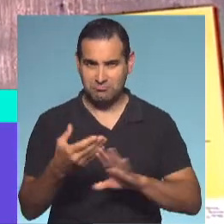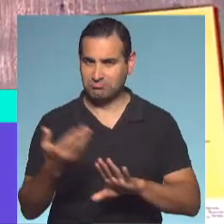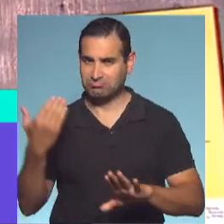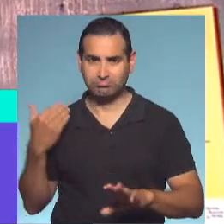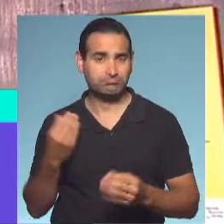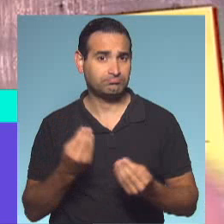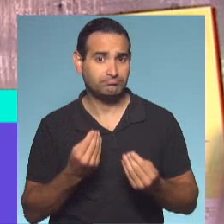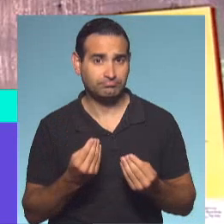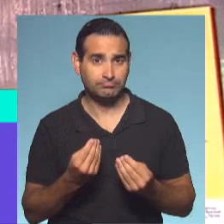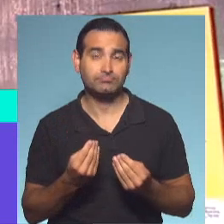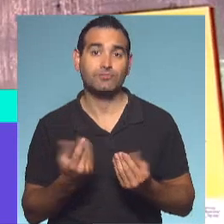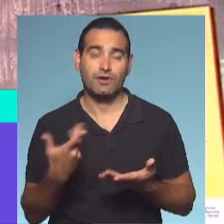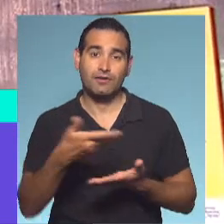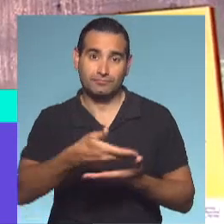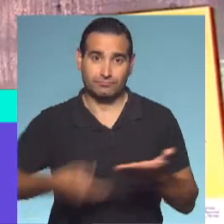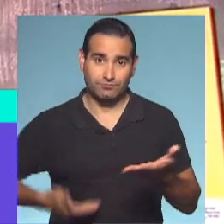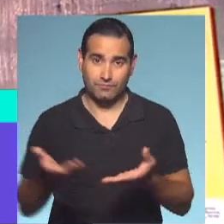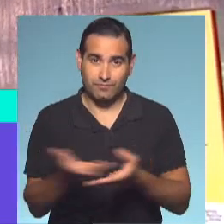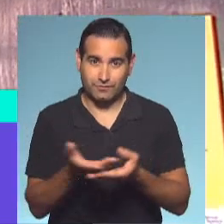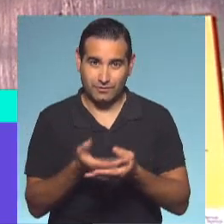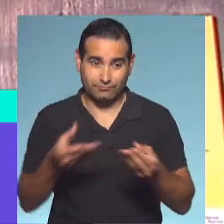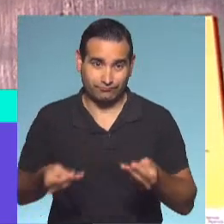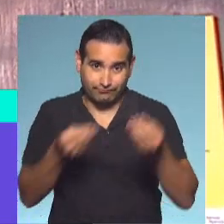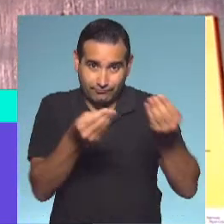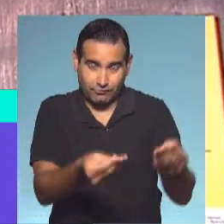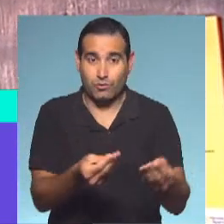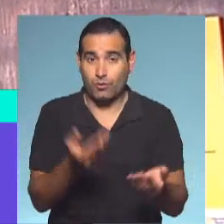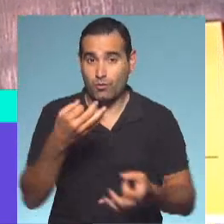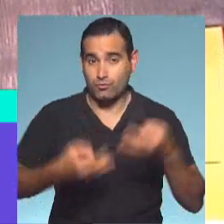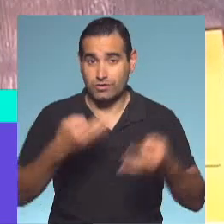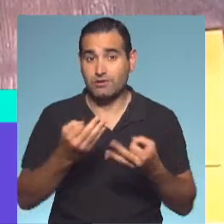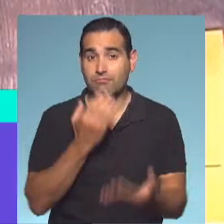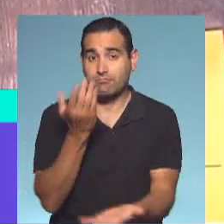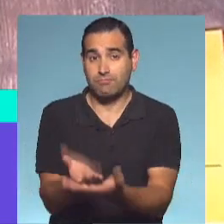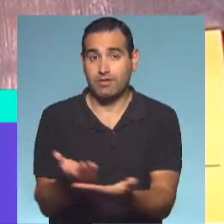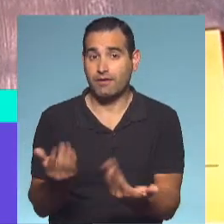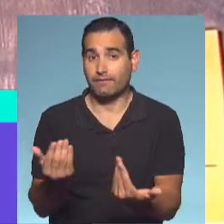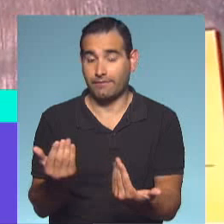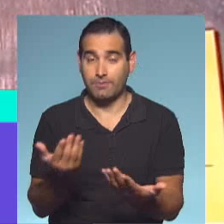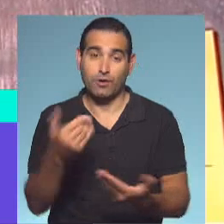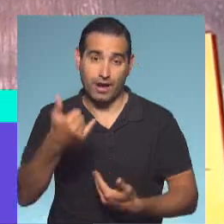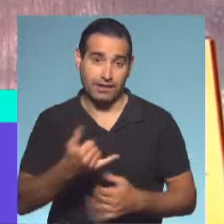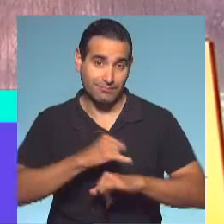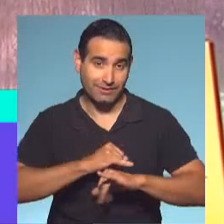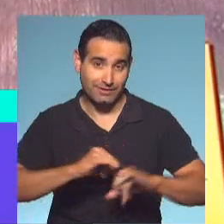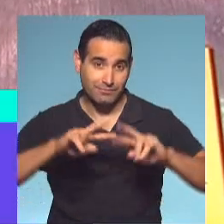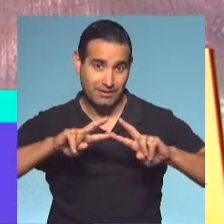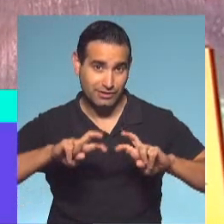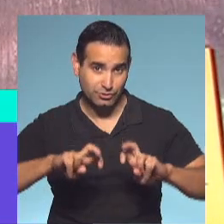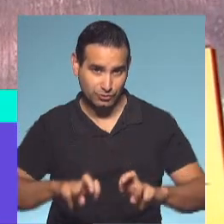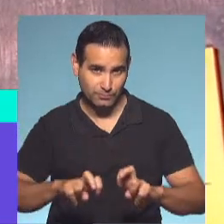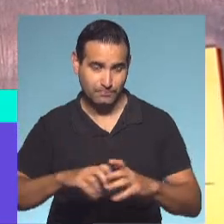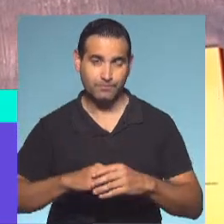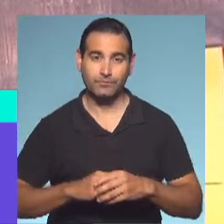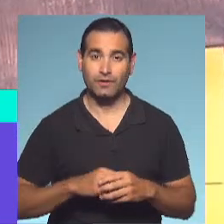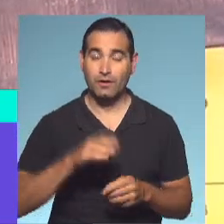Trajo parte de los expedientes, parte de lo que la justicia le va a pedir, a exigir en esta investigación que se está llevando adelante. Recordemos que hubo procedimientos,